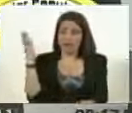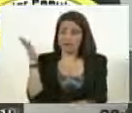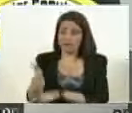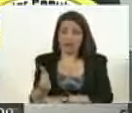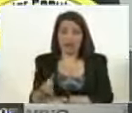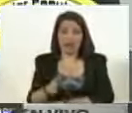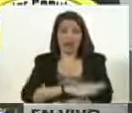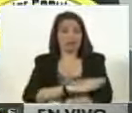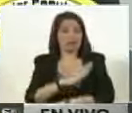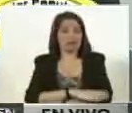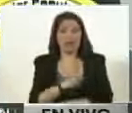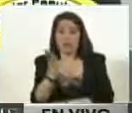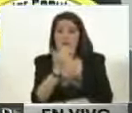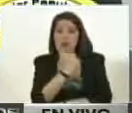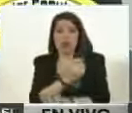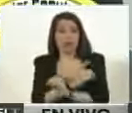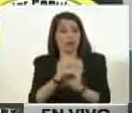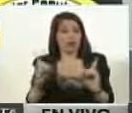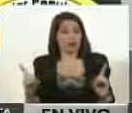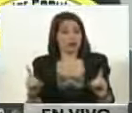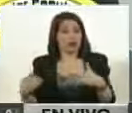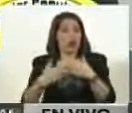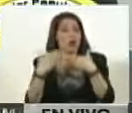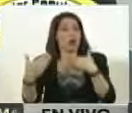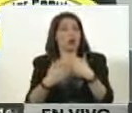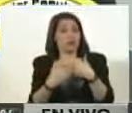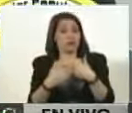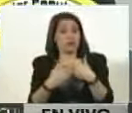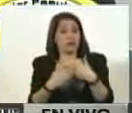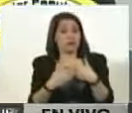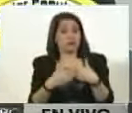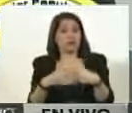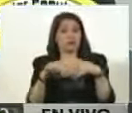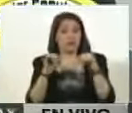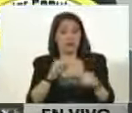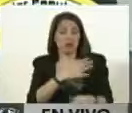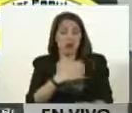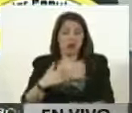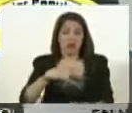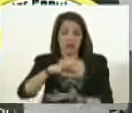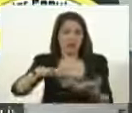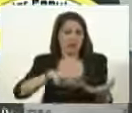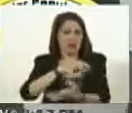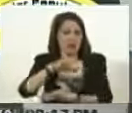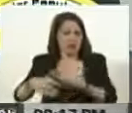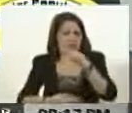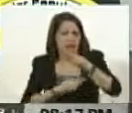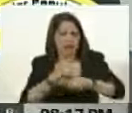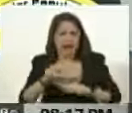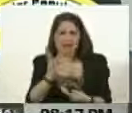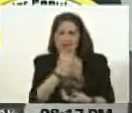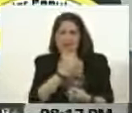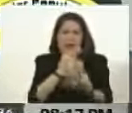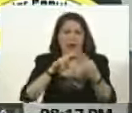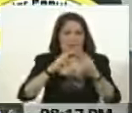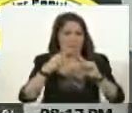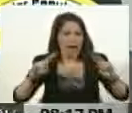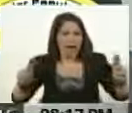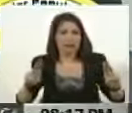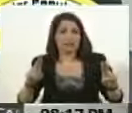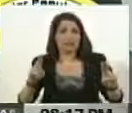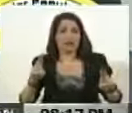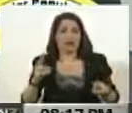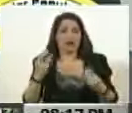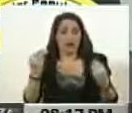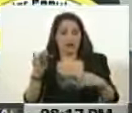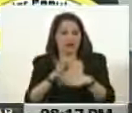conducta antidemocrática, y con ello intentaron alterar la paz y desestabilizar el